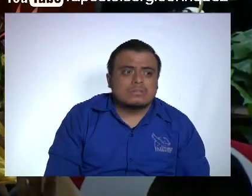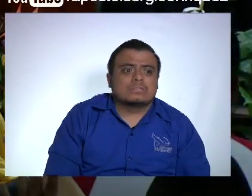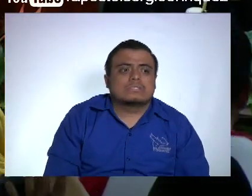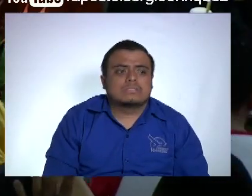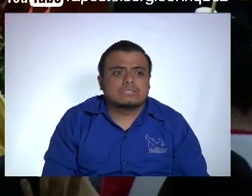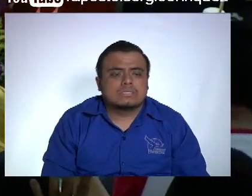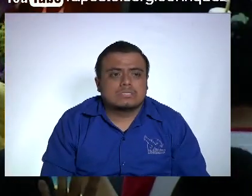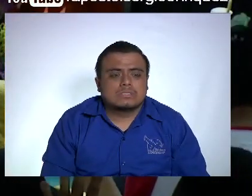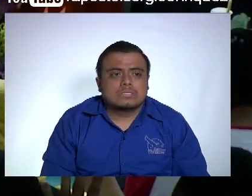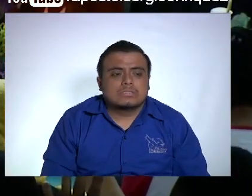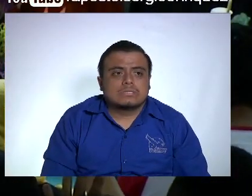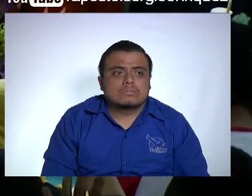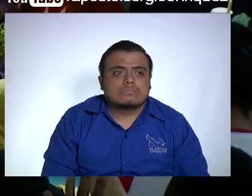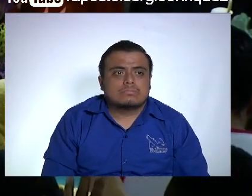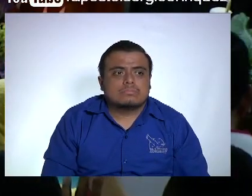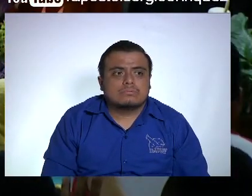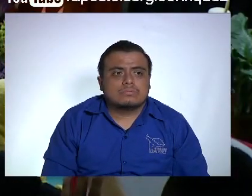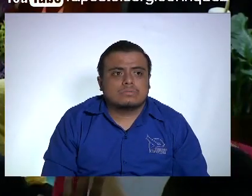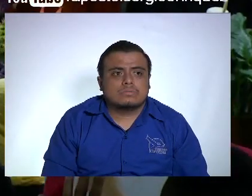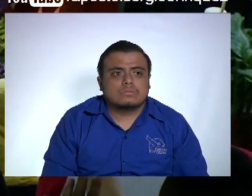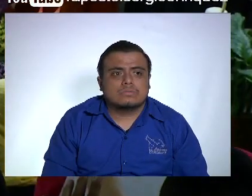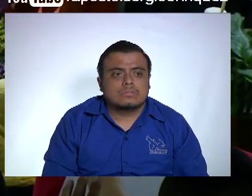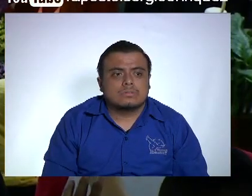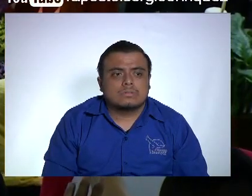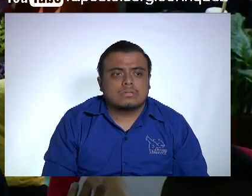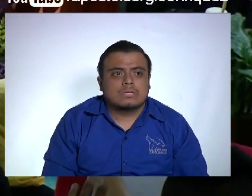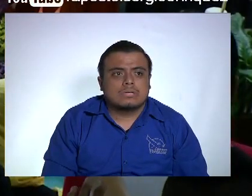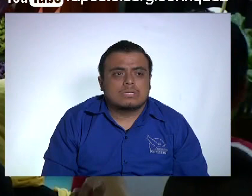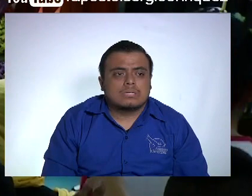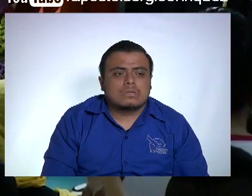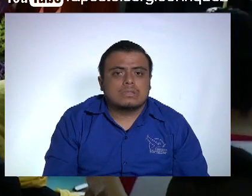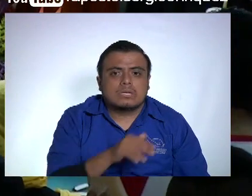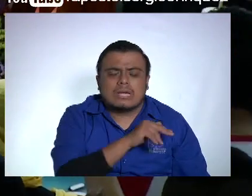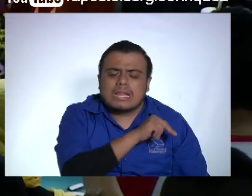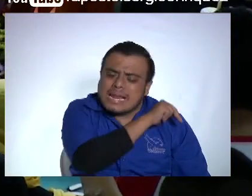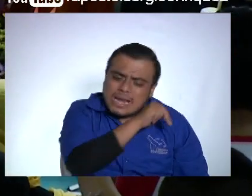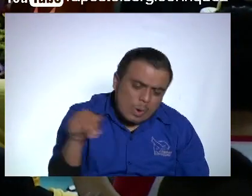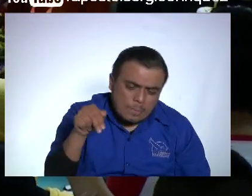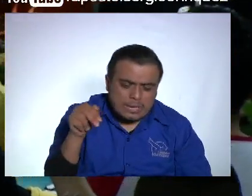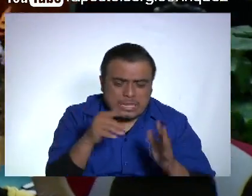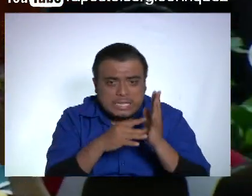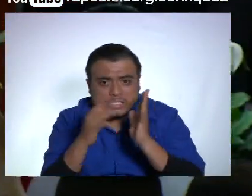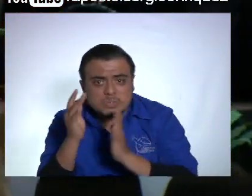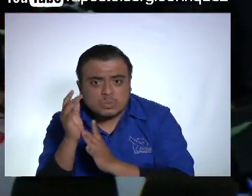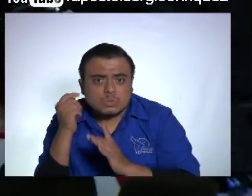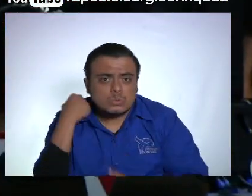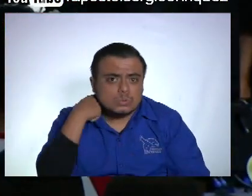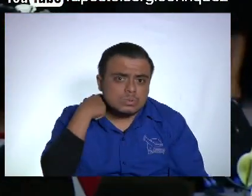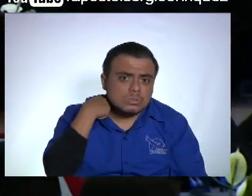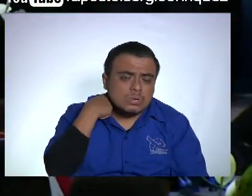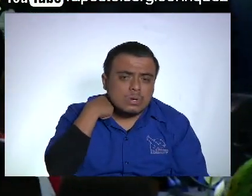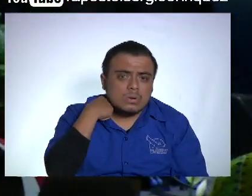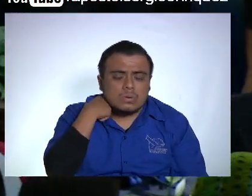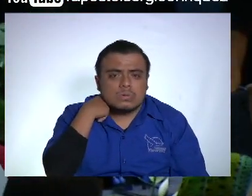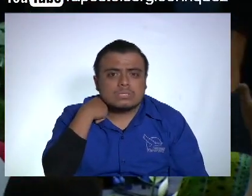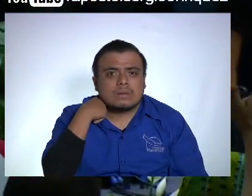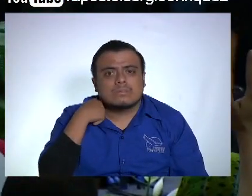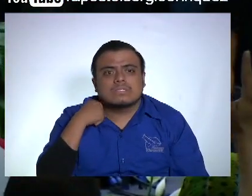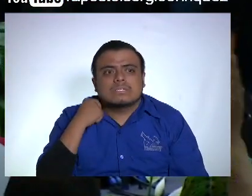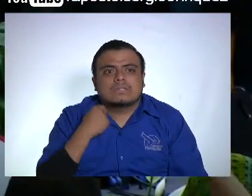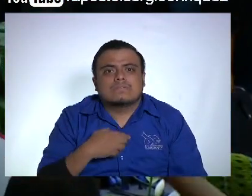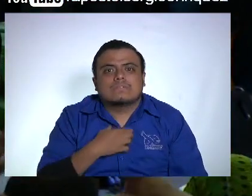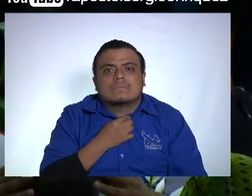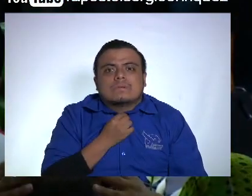Rabastaira, Kendakeira, Rabastaira. En el nombre que es sobre todo nombre, en el nombre de Jesús.